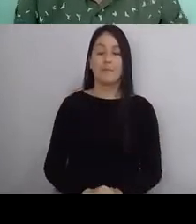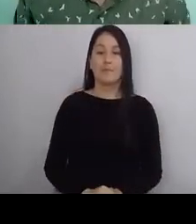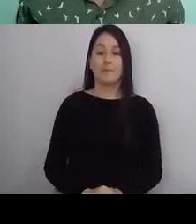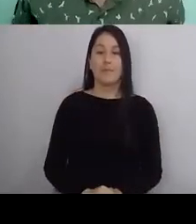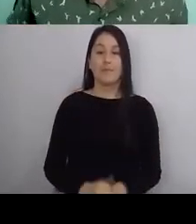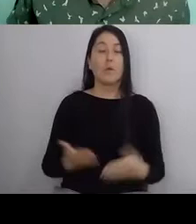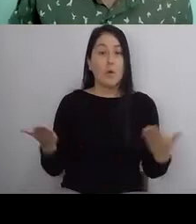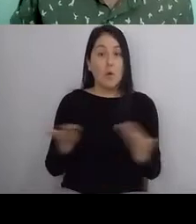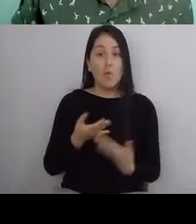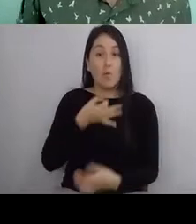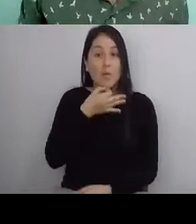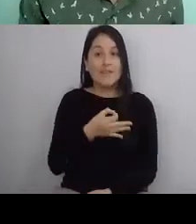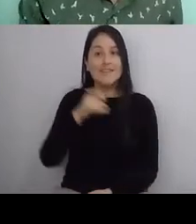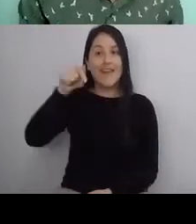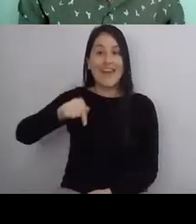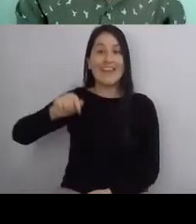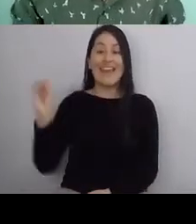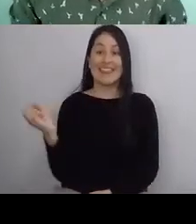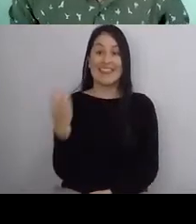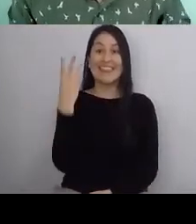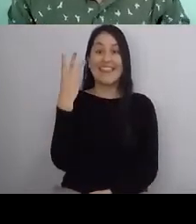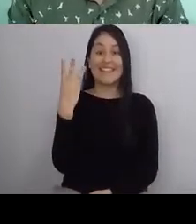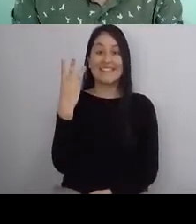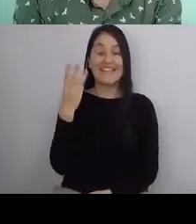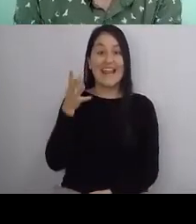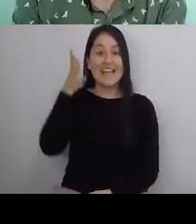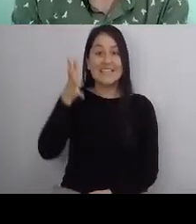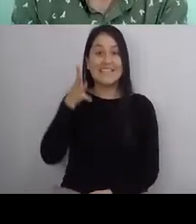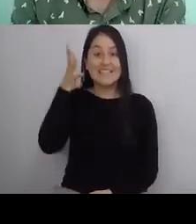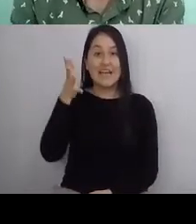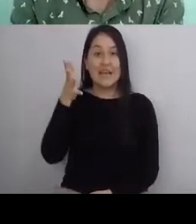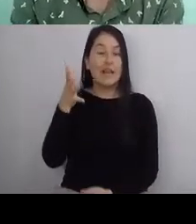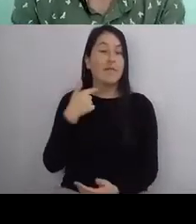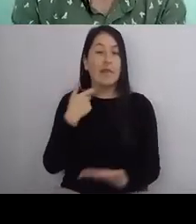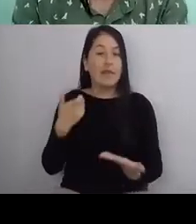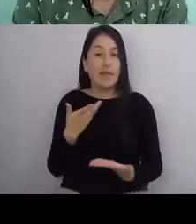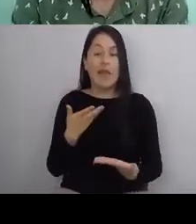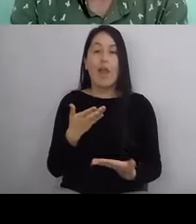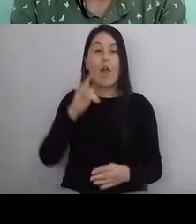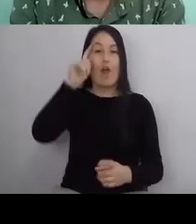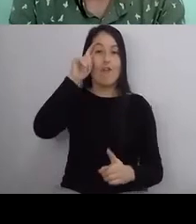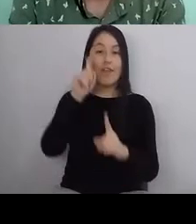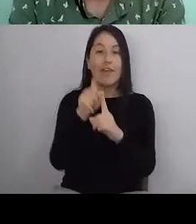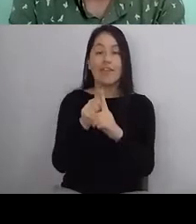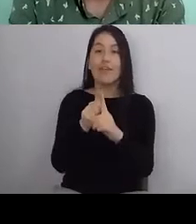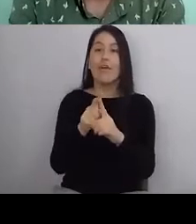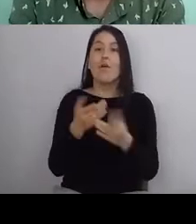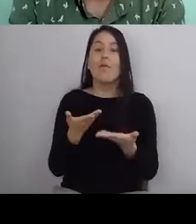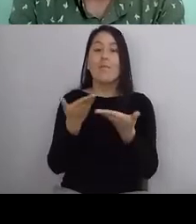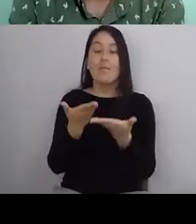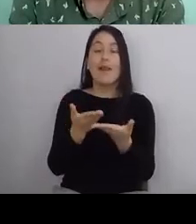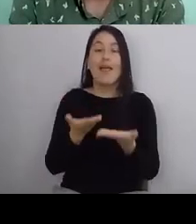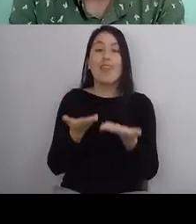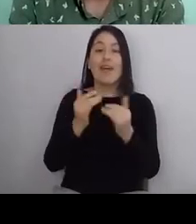decíamos, esta es la tercera charla de un ciclo de charlas que busca entregar herramientas para buscar trabajo. En la primera charla,